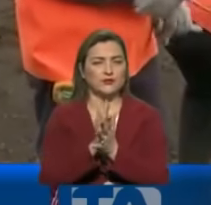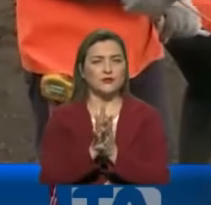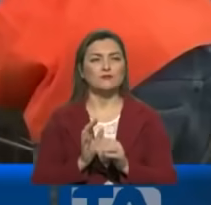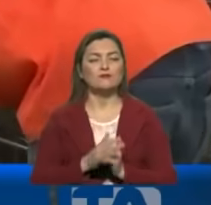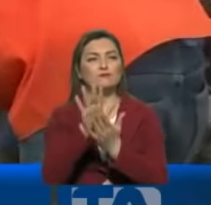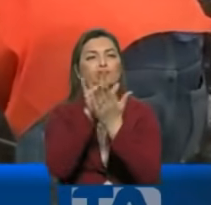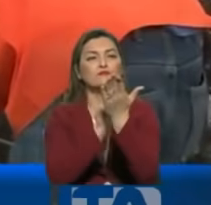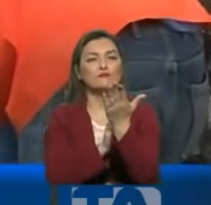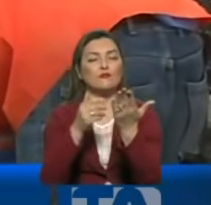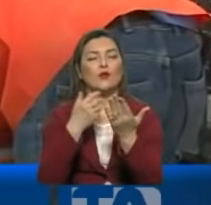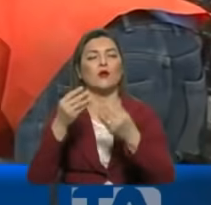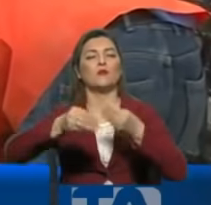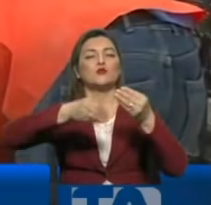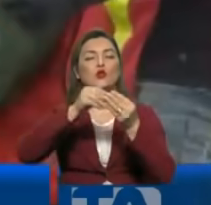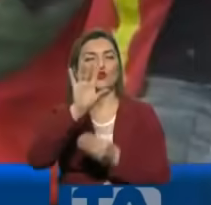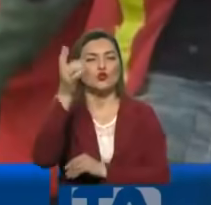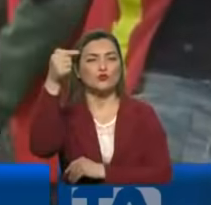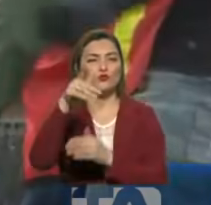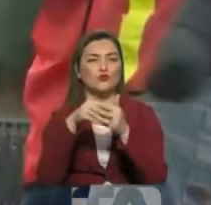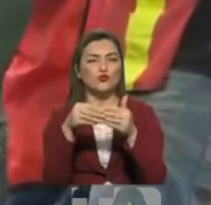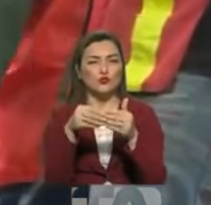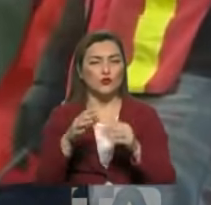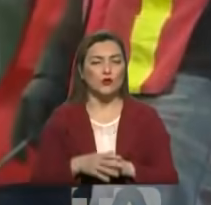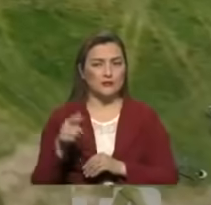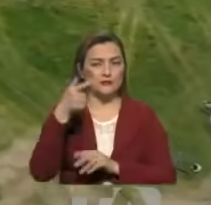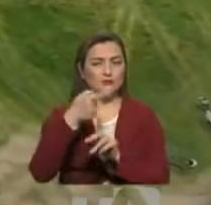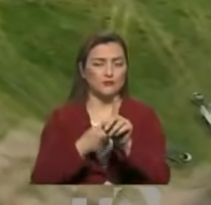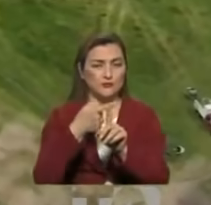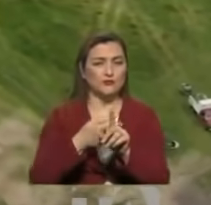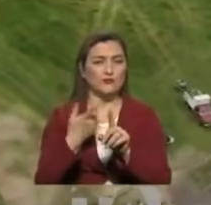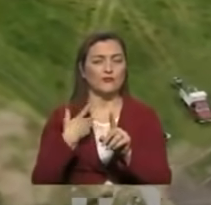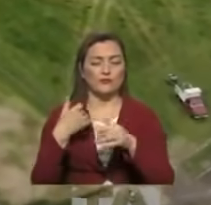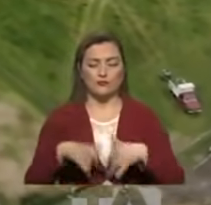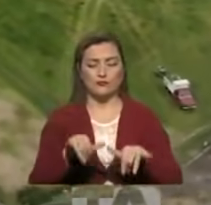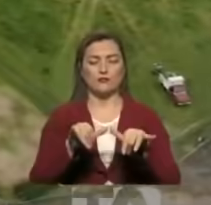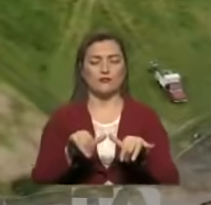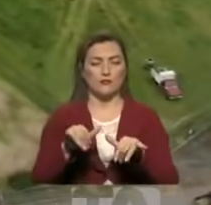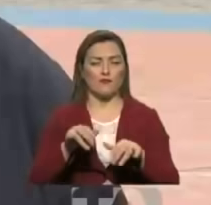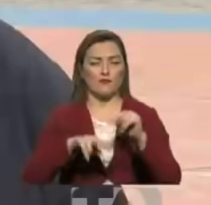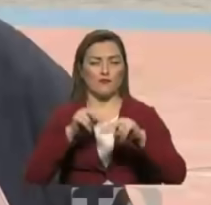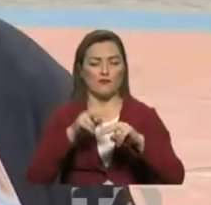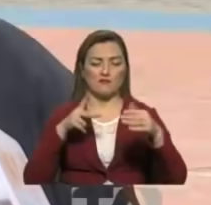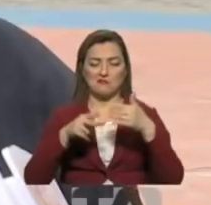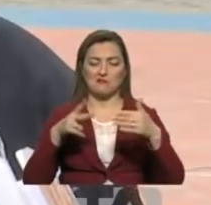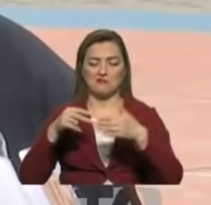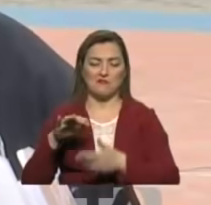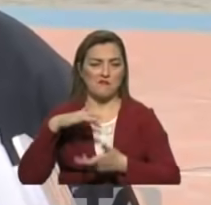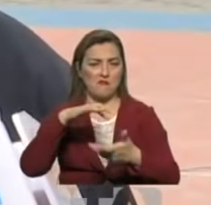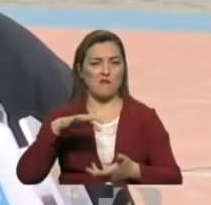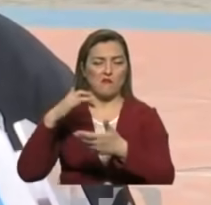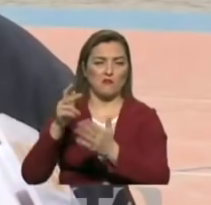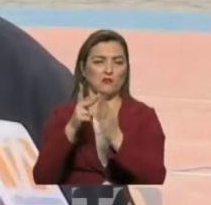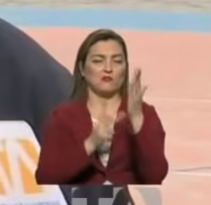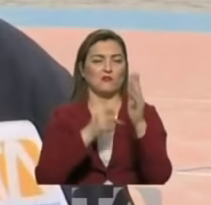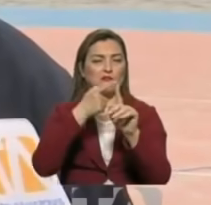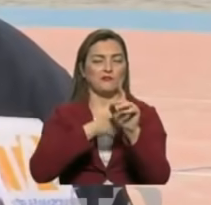total el proyecto cuesta $8 millones y se estima que en los próximos meses se continúe entregando las obras. Bueno, están programados de